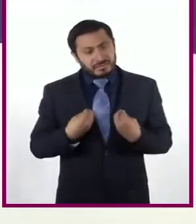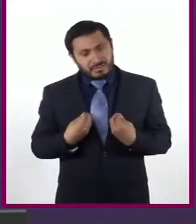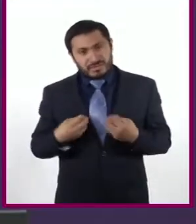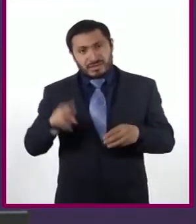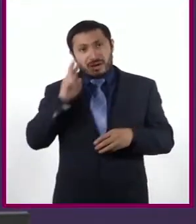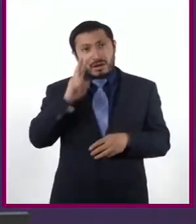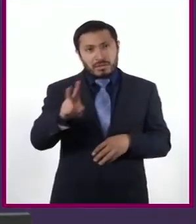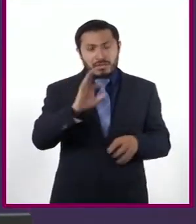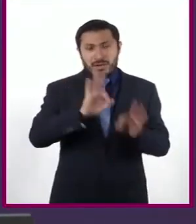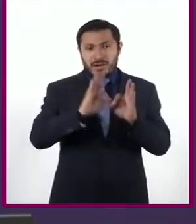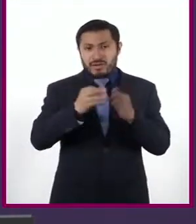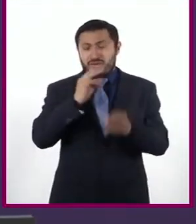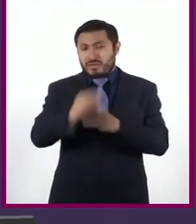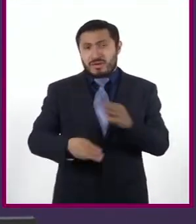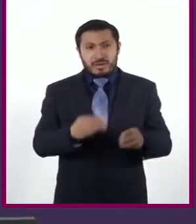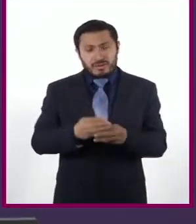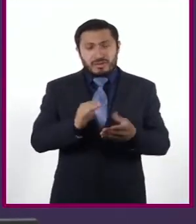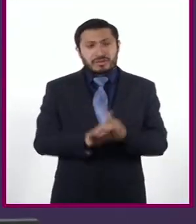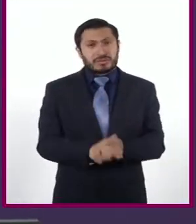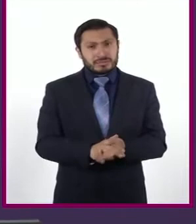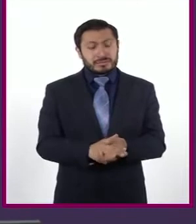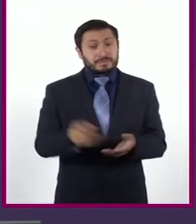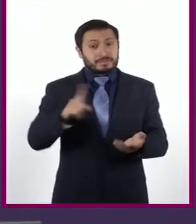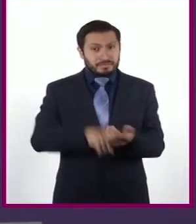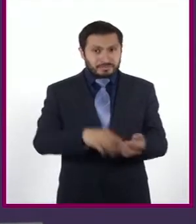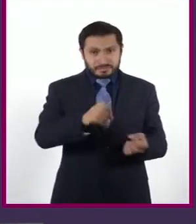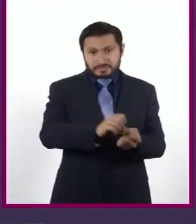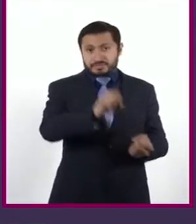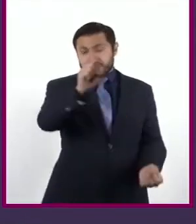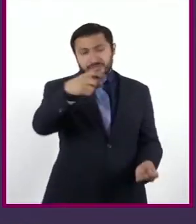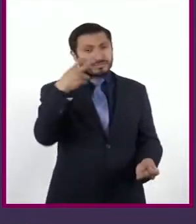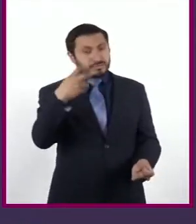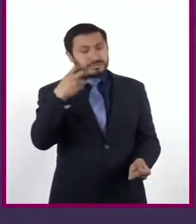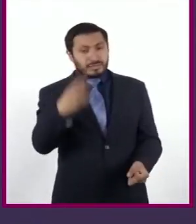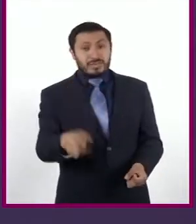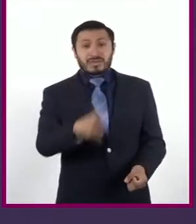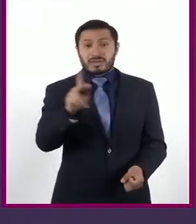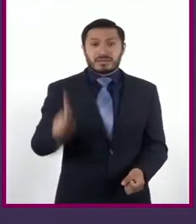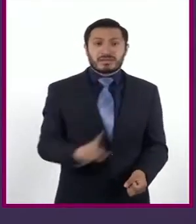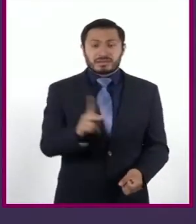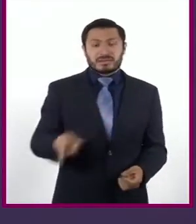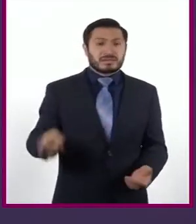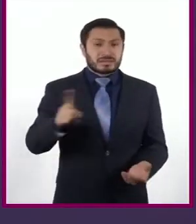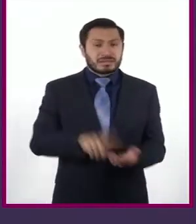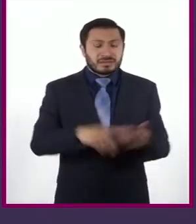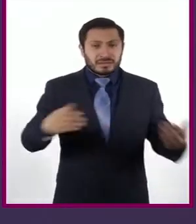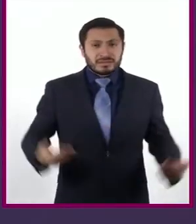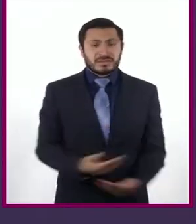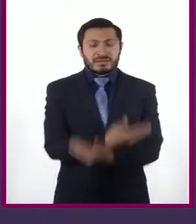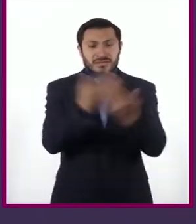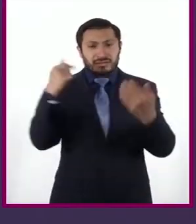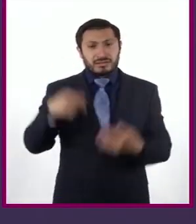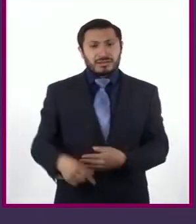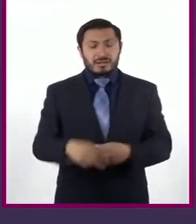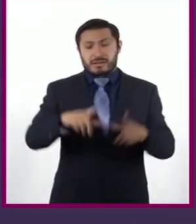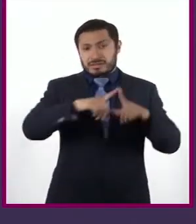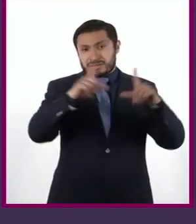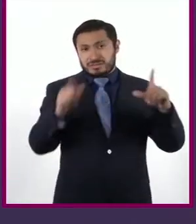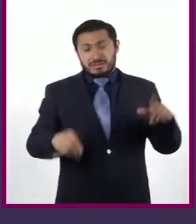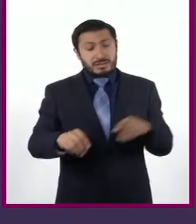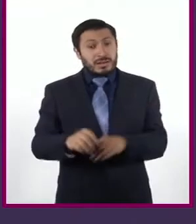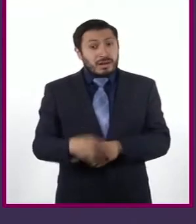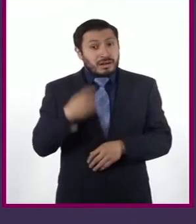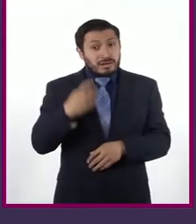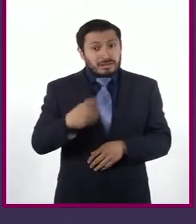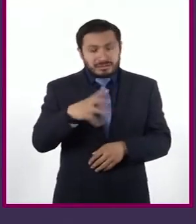mundo. De acuerdo con la propia Constitución, forman parte originaria de la población nacional y, en consecuencia,